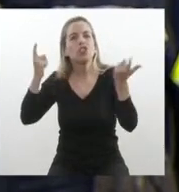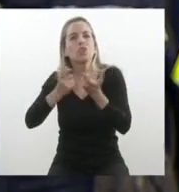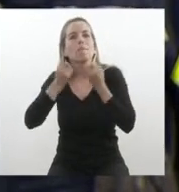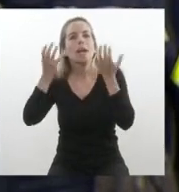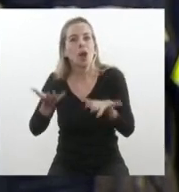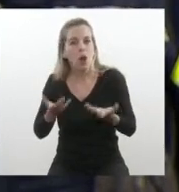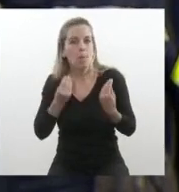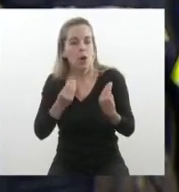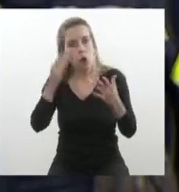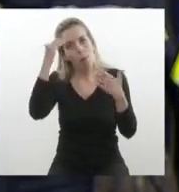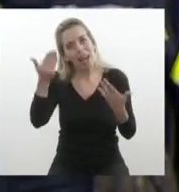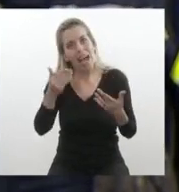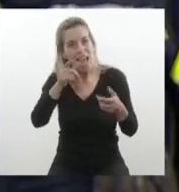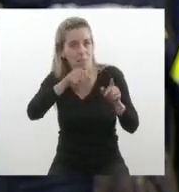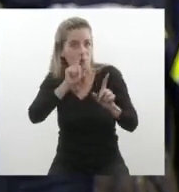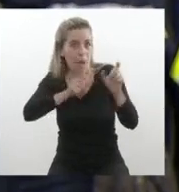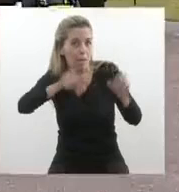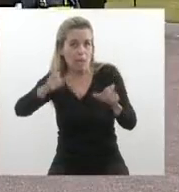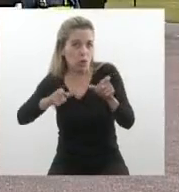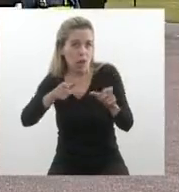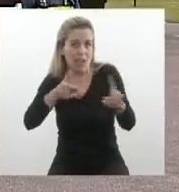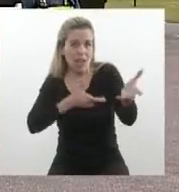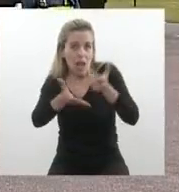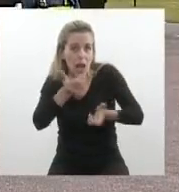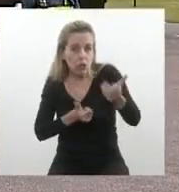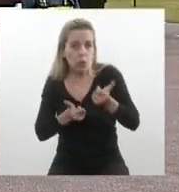los nuestros, a los que dan todo por el otro.